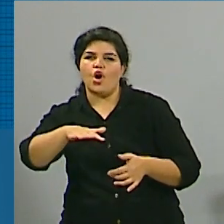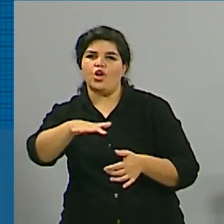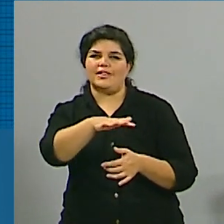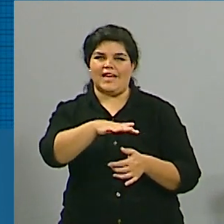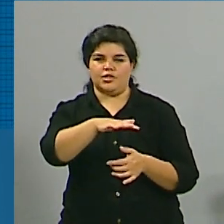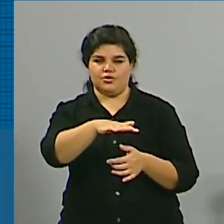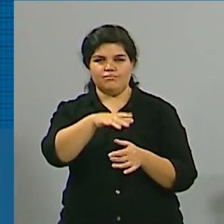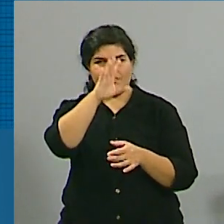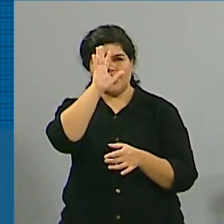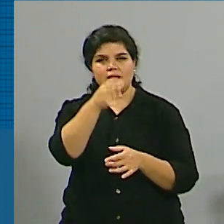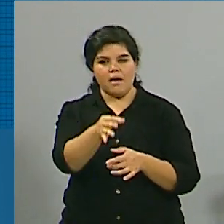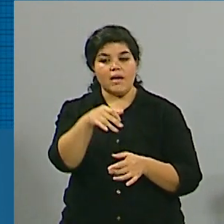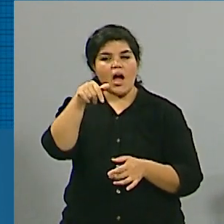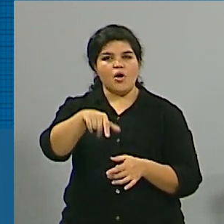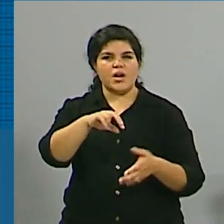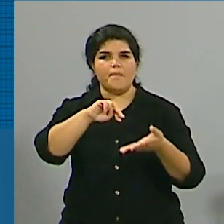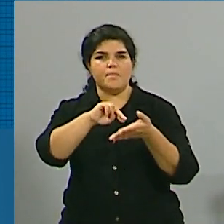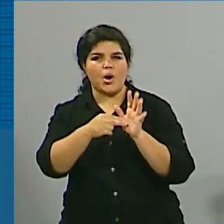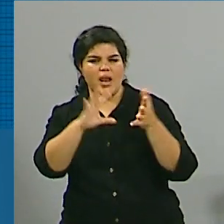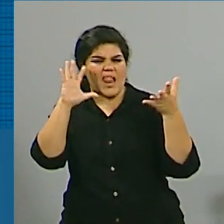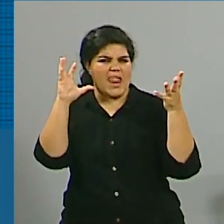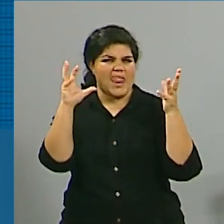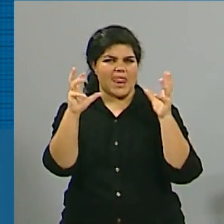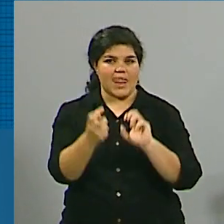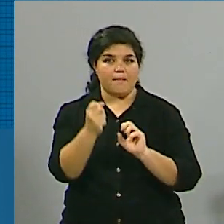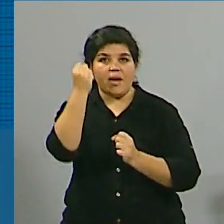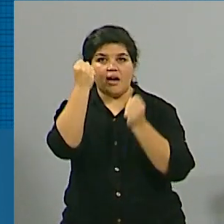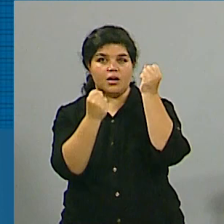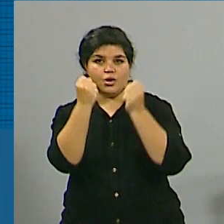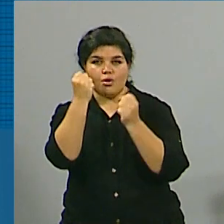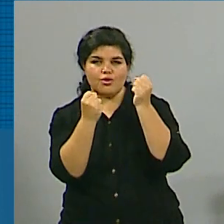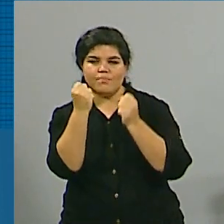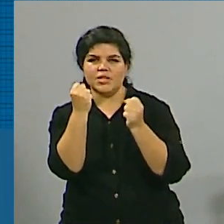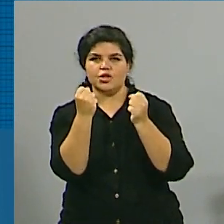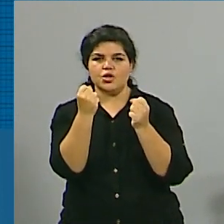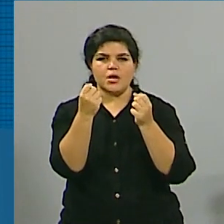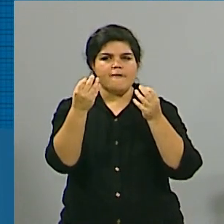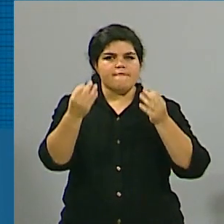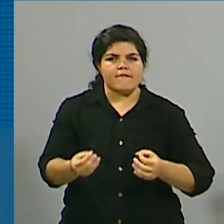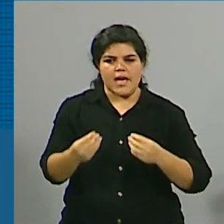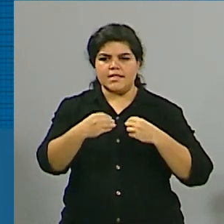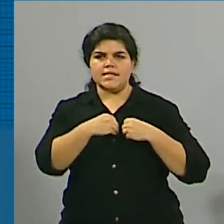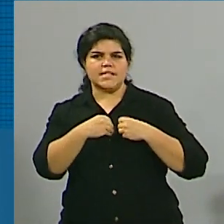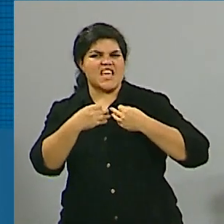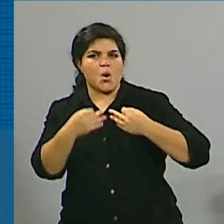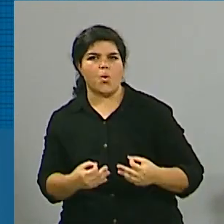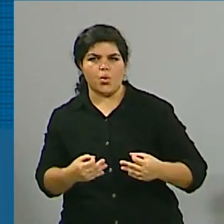crisis económica, existe una gran incertidumbre en la sociedad y un gran descontento sobre la institucionalidad